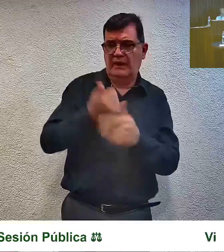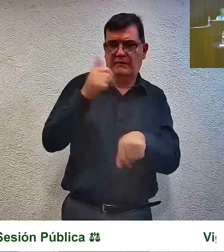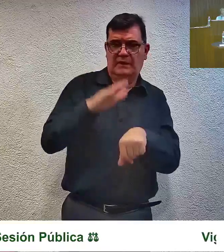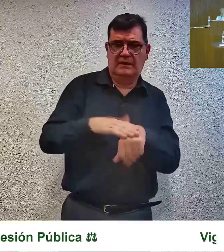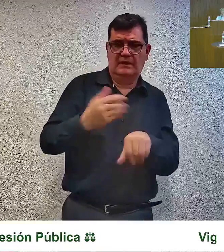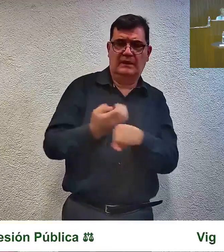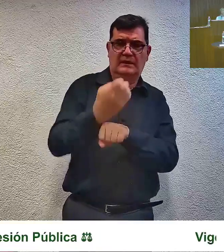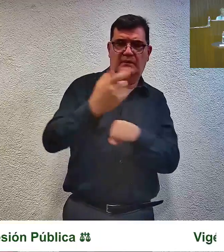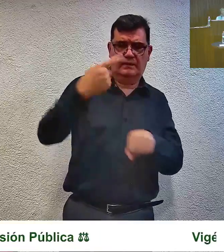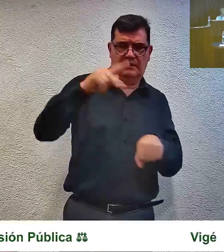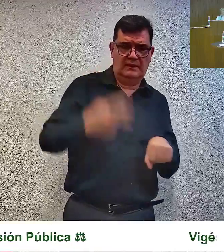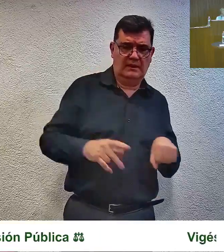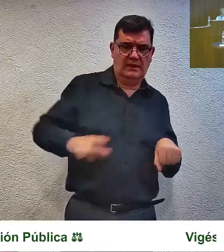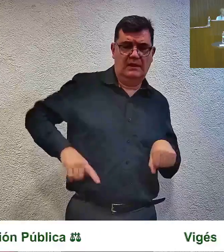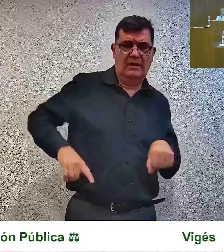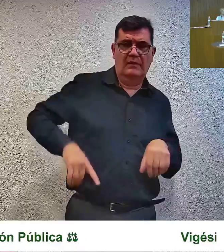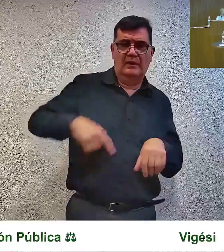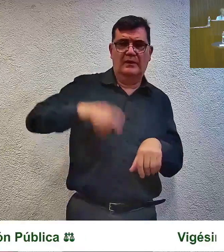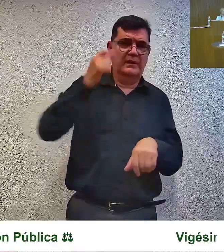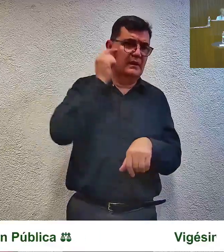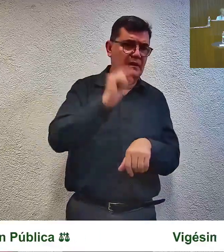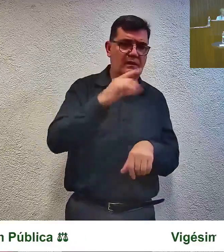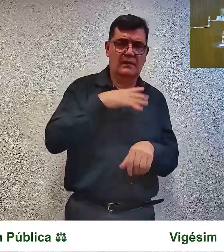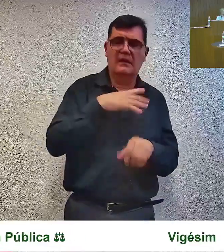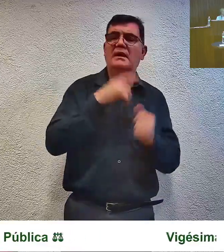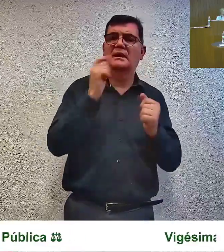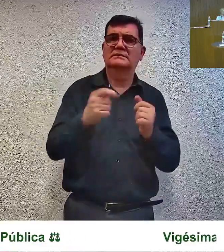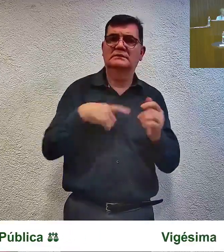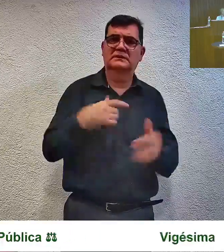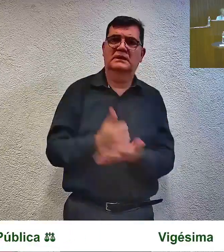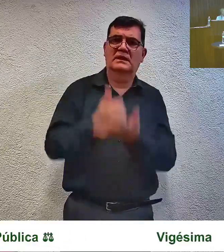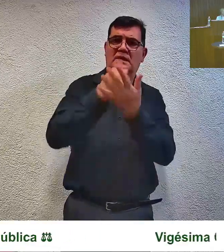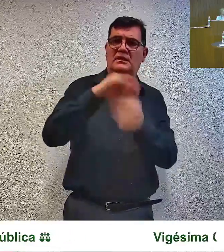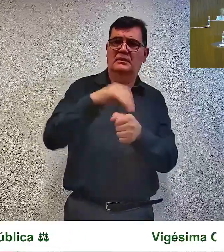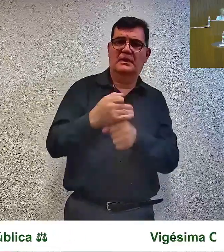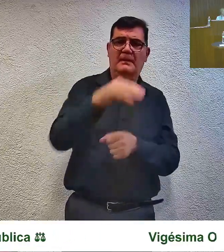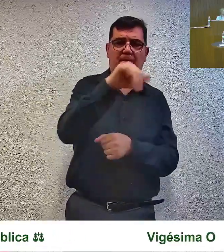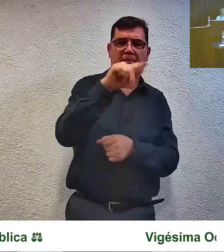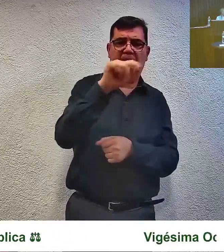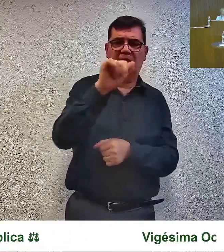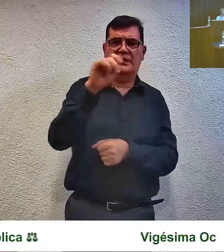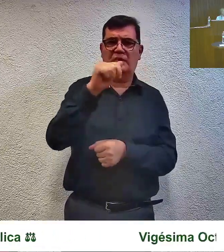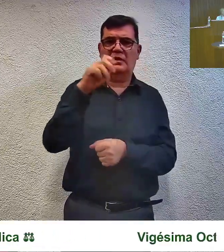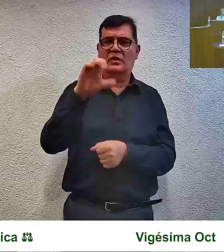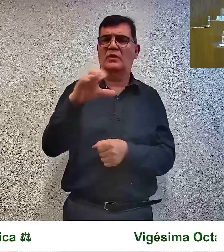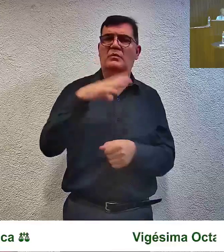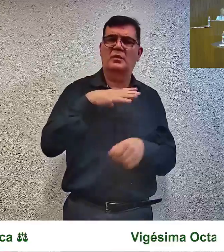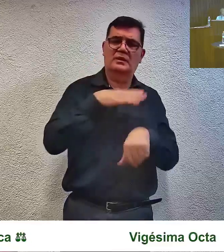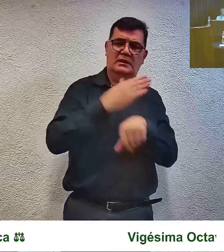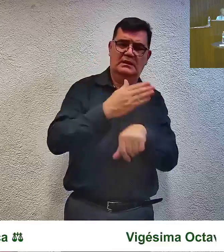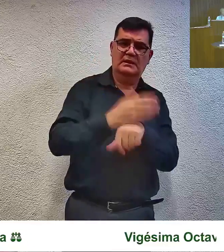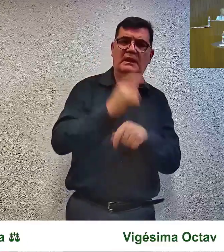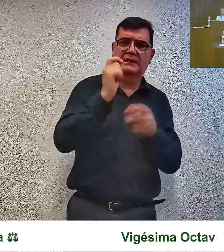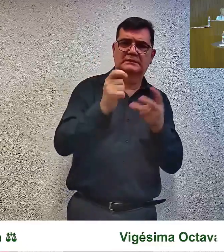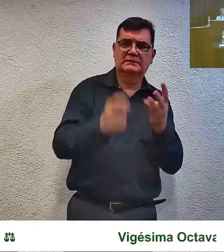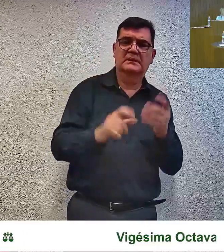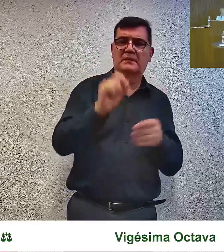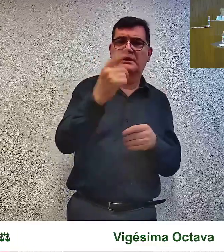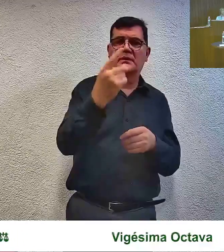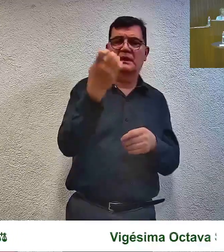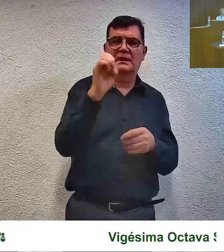Estado de Guerrero, en sustitución la responsable Ayuntamiento de Metlatón Guerrero, por cumplida la sentencia de 21 de enero